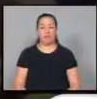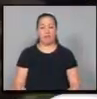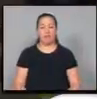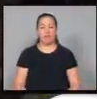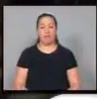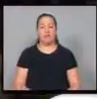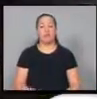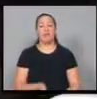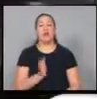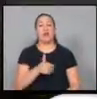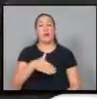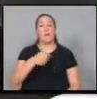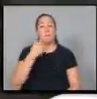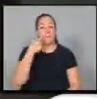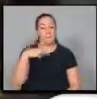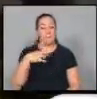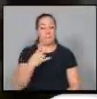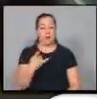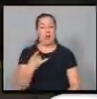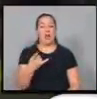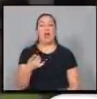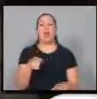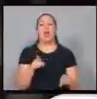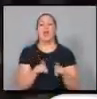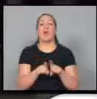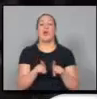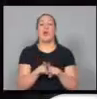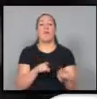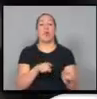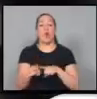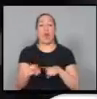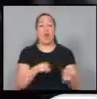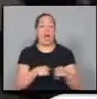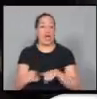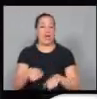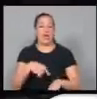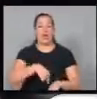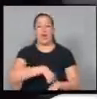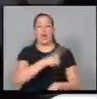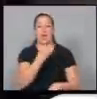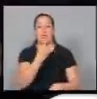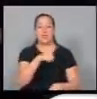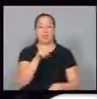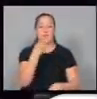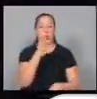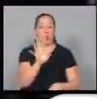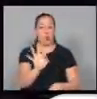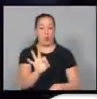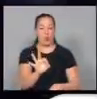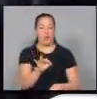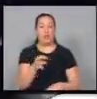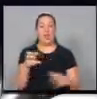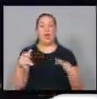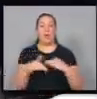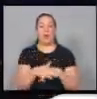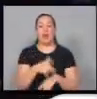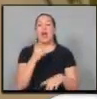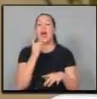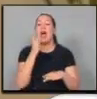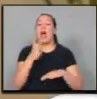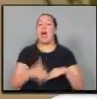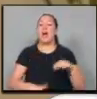avenida Maipú en una avenida de carrera, digamos, porque venían a 140 kilómetros por hora, en una avenida que se va a 60 kilómetros por